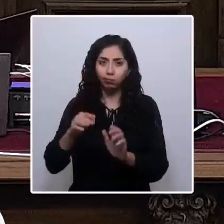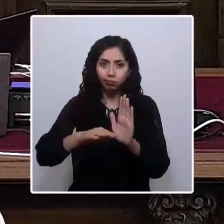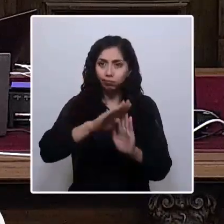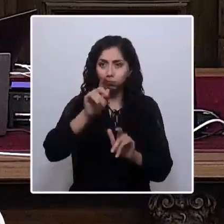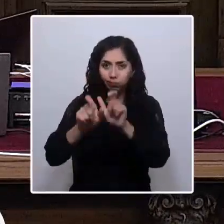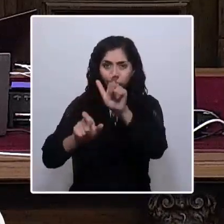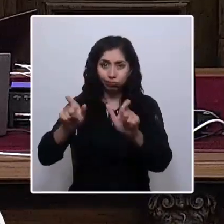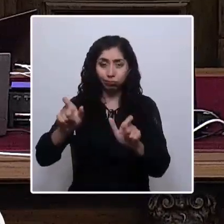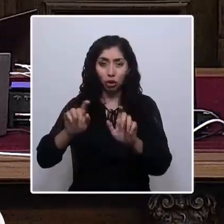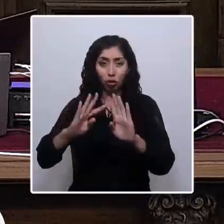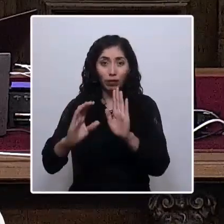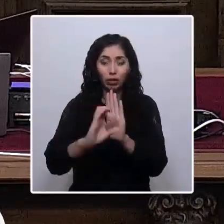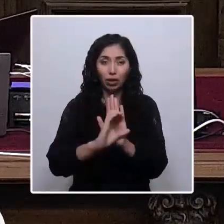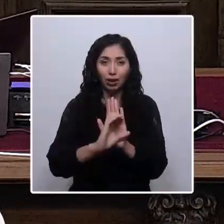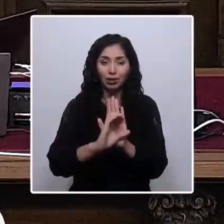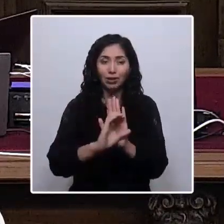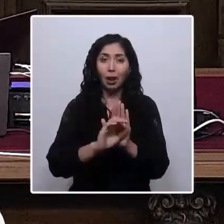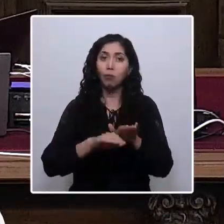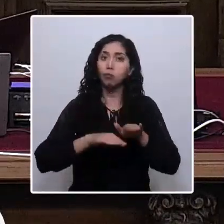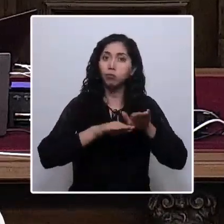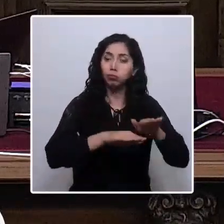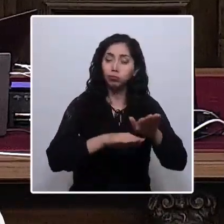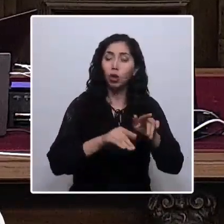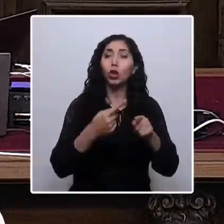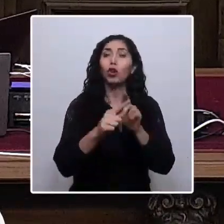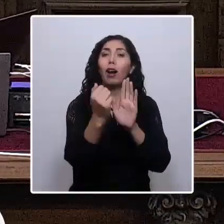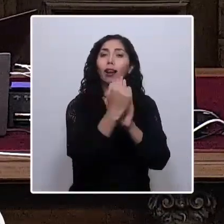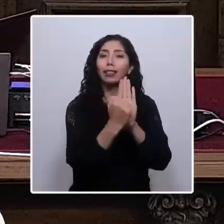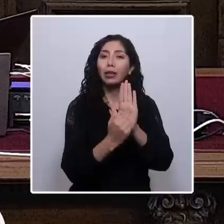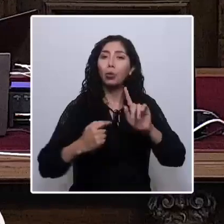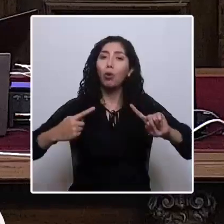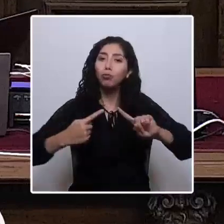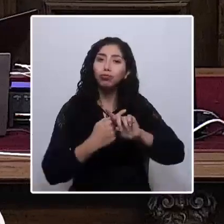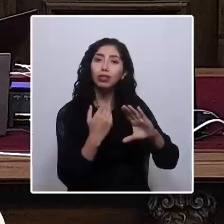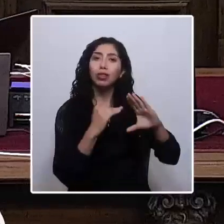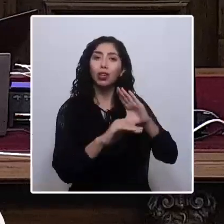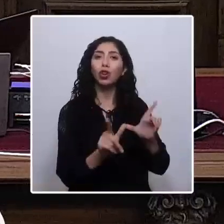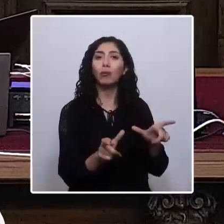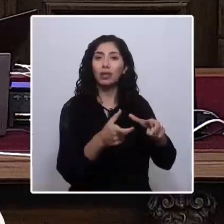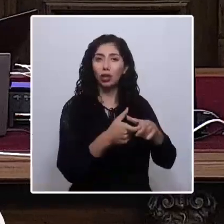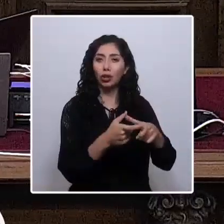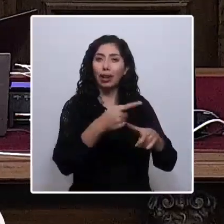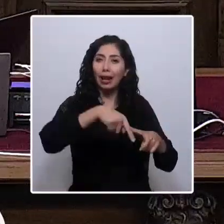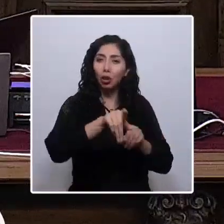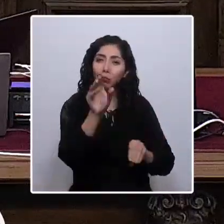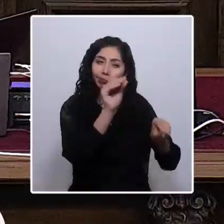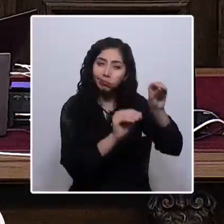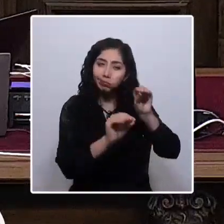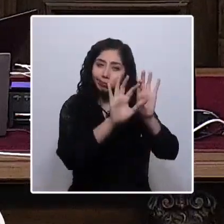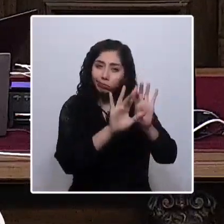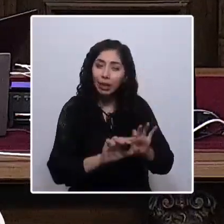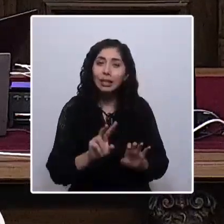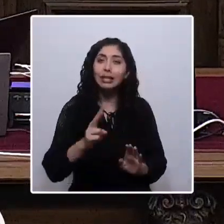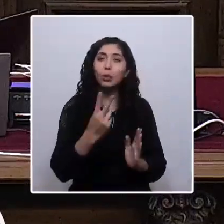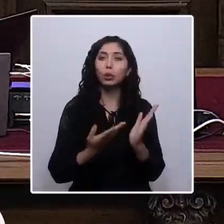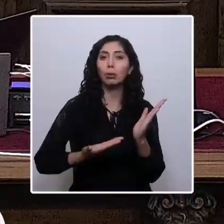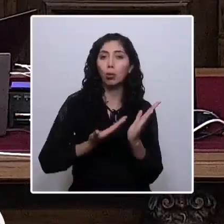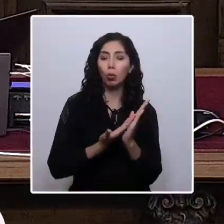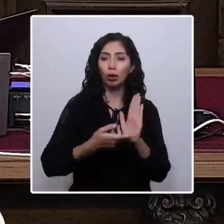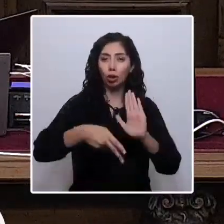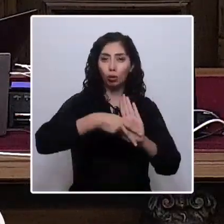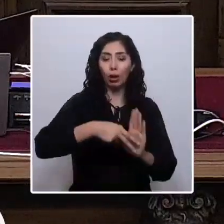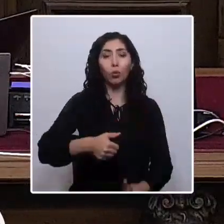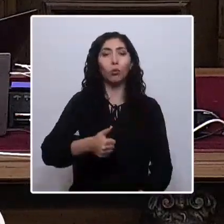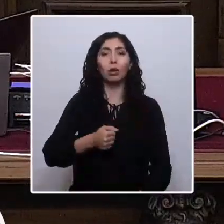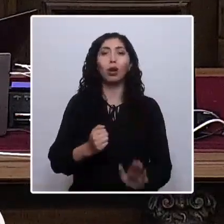ejercicios, el resto de los artículos vuelve a la comisión para que se presente una segunda propuesta de norma, de conformidad con el artículo